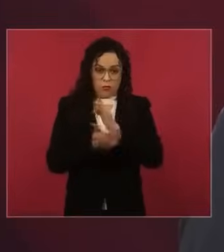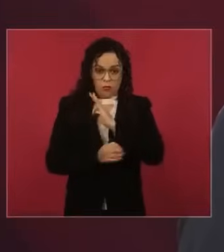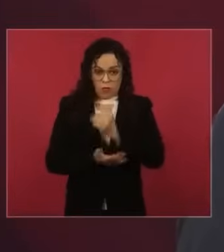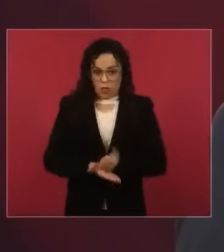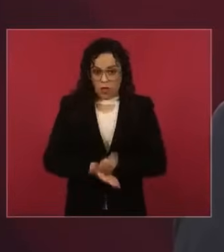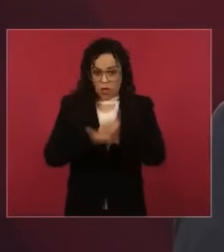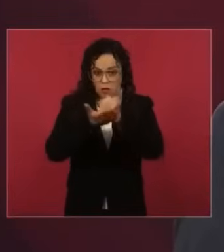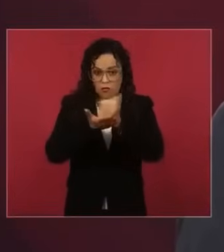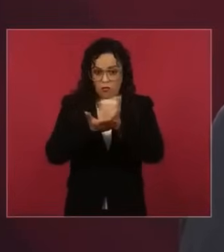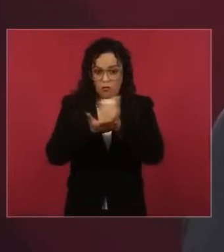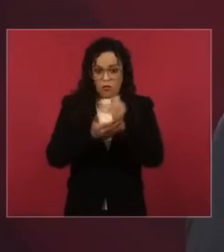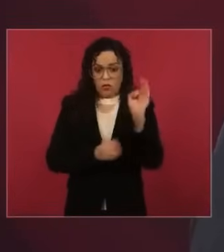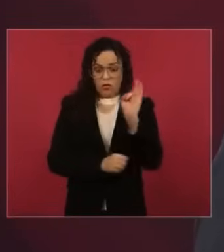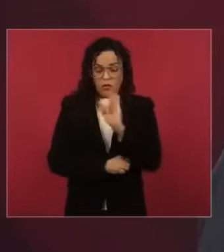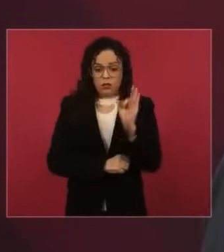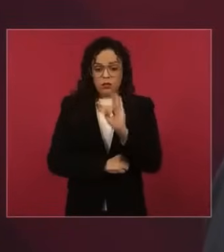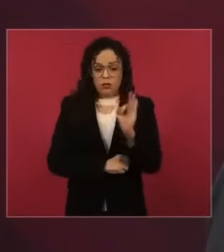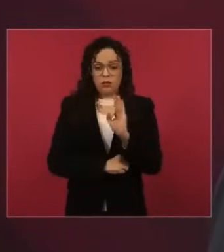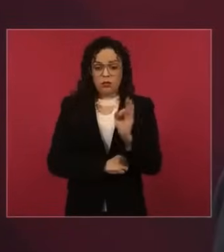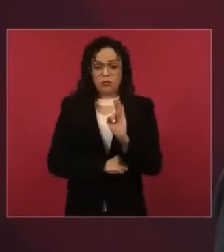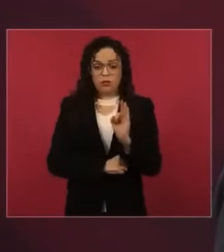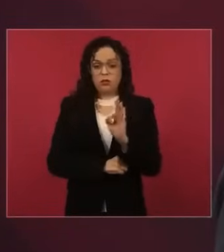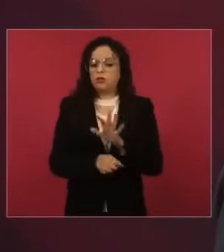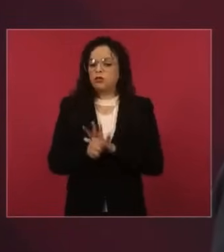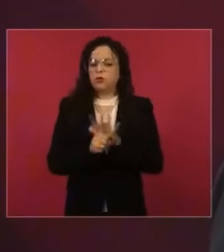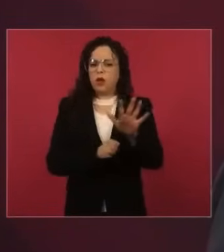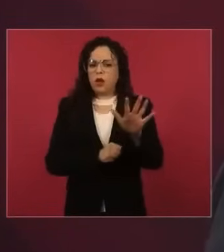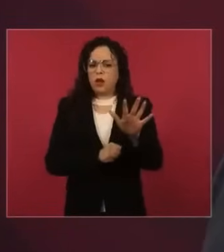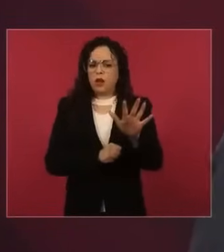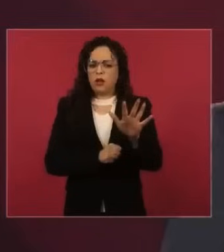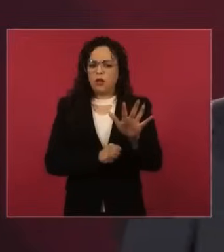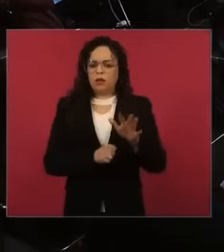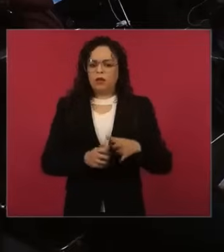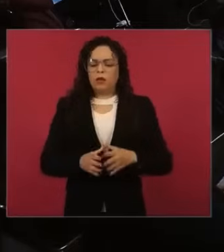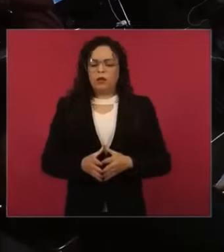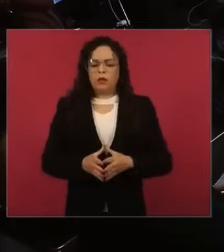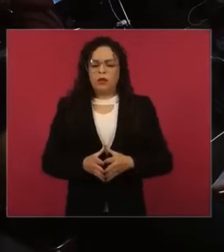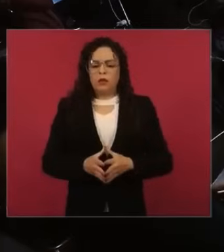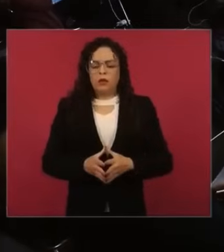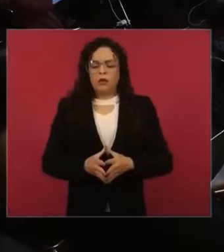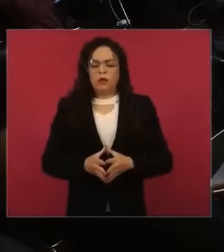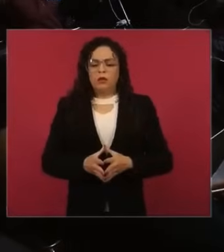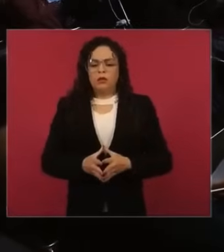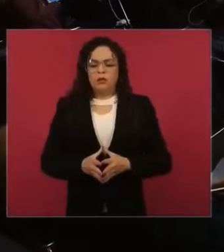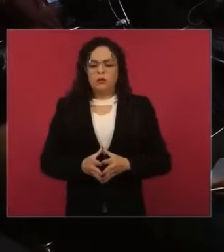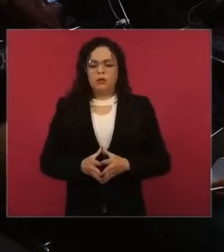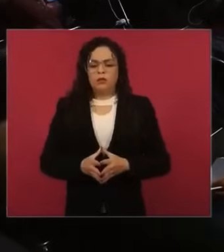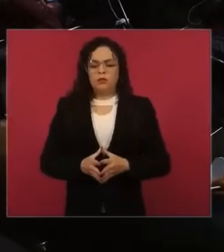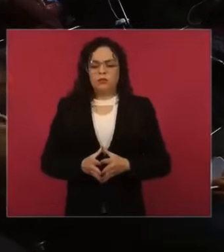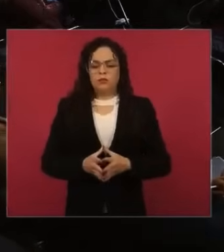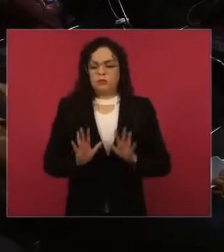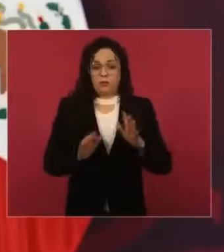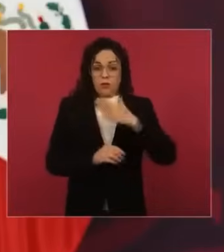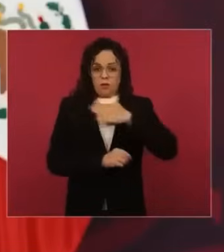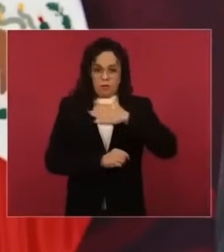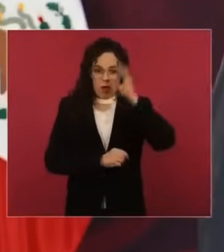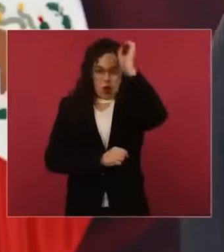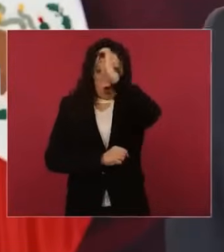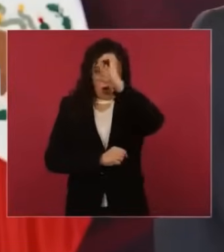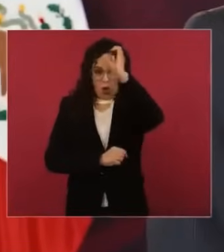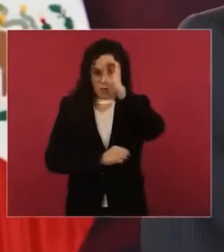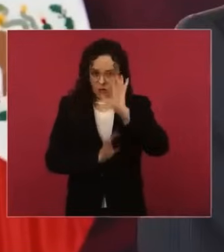ejército constructor que un ejército represor. Pero bueno, yéndonos al otro tema de que está Violeta desmintiendo a